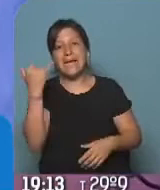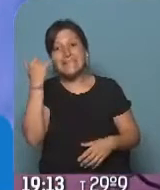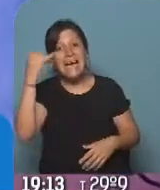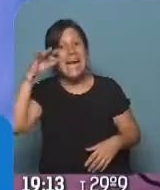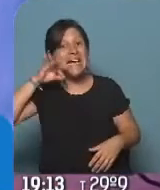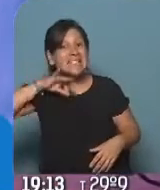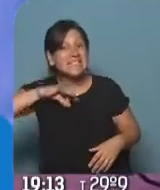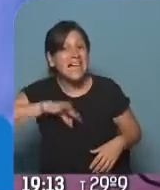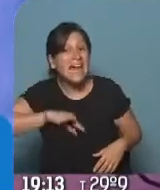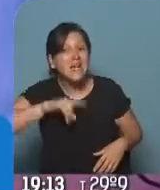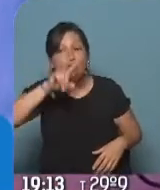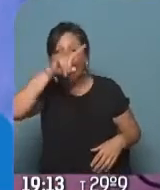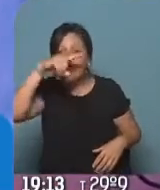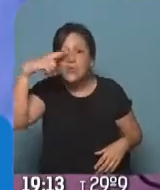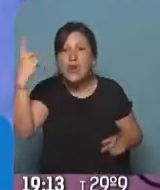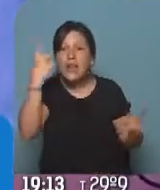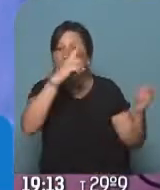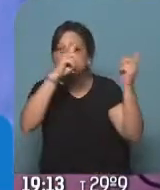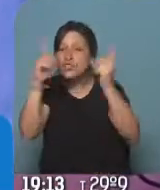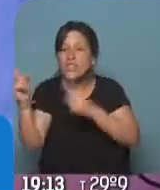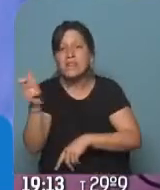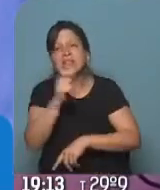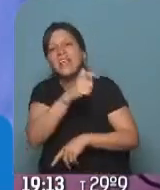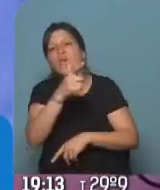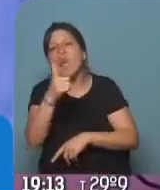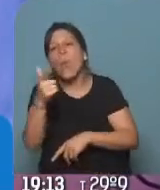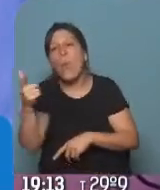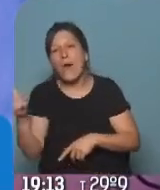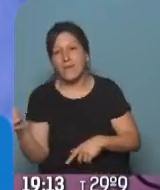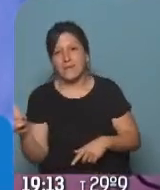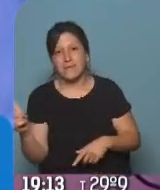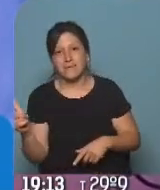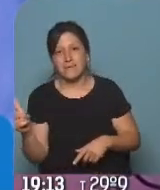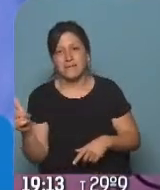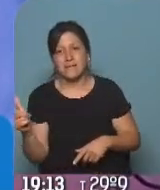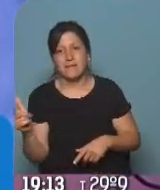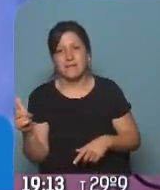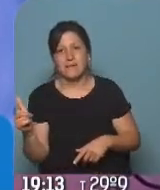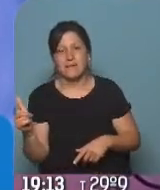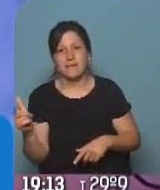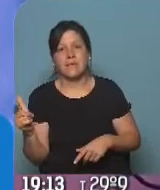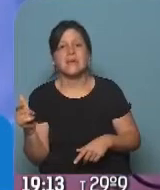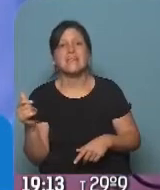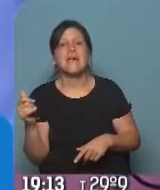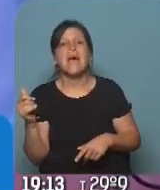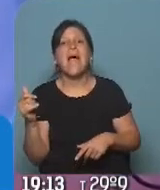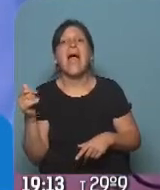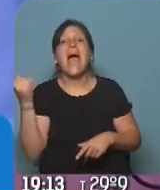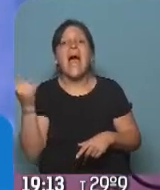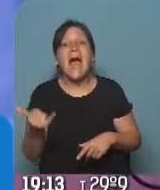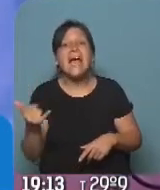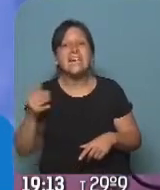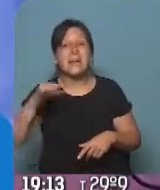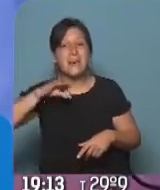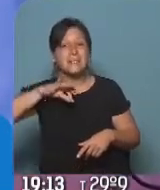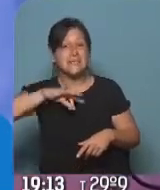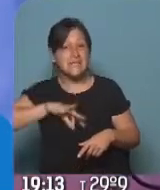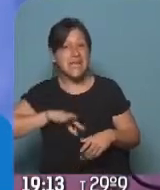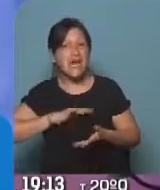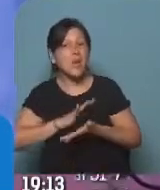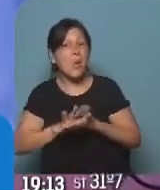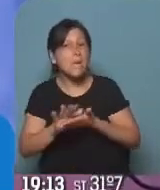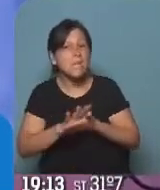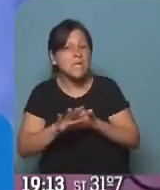nacional docente mínimo, sino que lo que hay es el salario mínimo vital y móvil, que es el